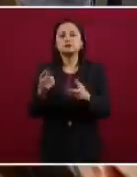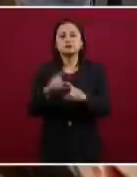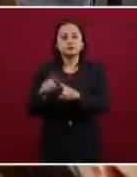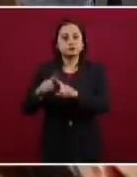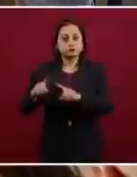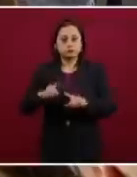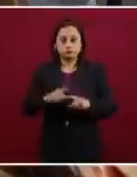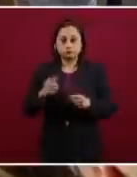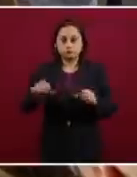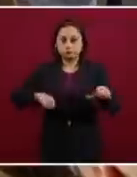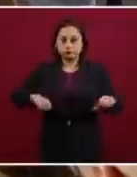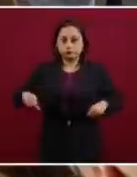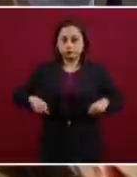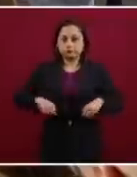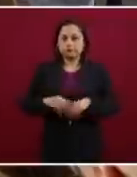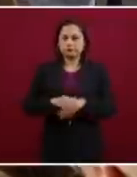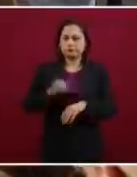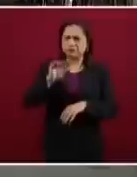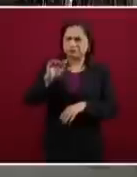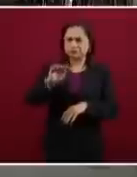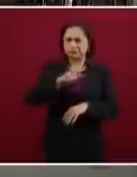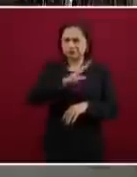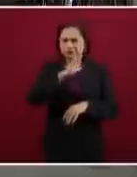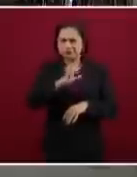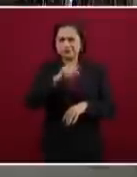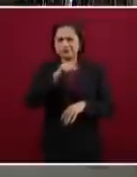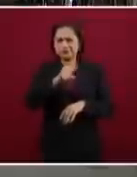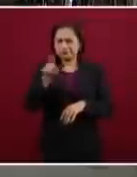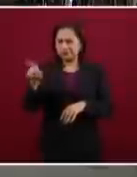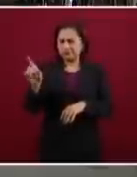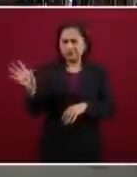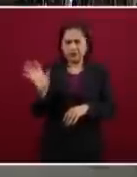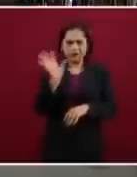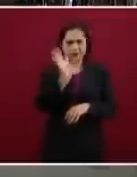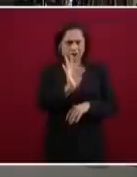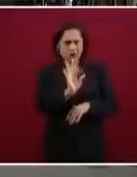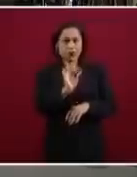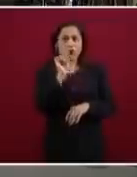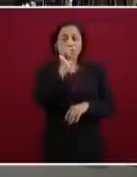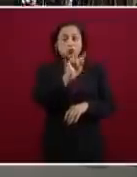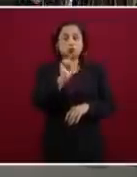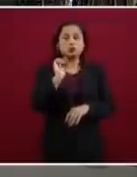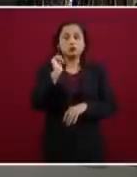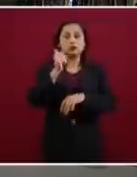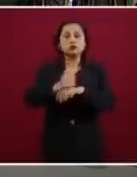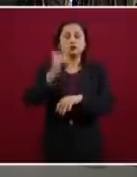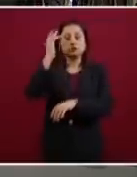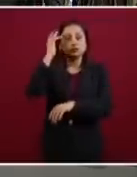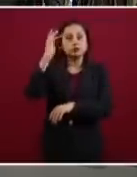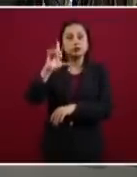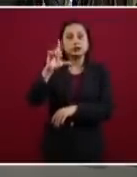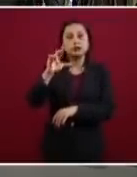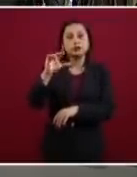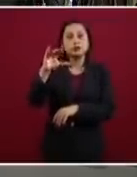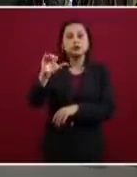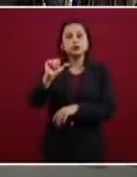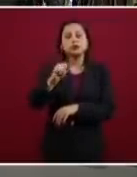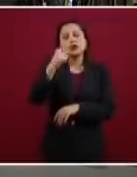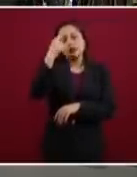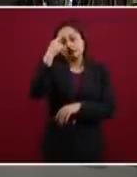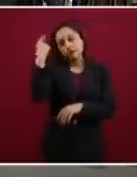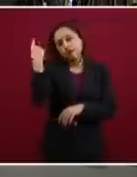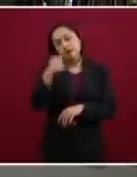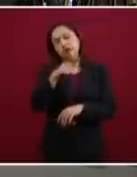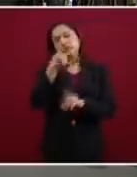no les tuvo que haber informado porque ustedes están en santa lucia pues dando el banderazo de la construcción del aeropuerto